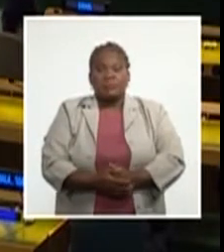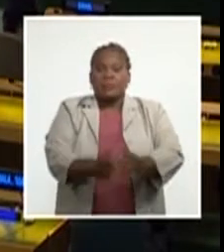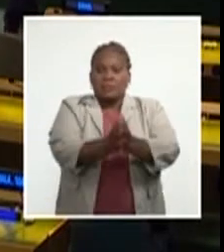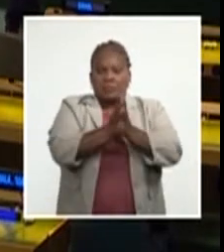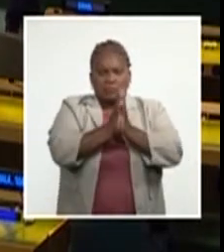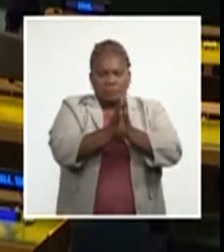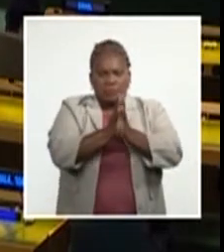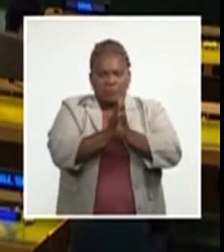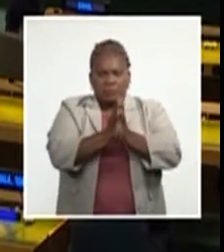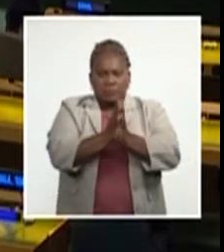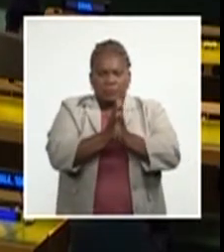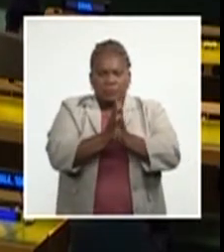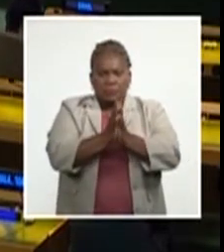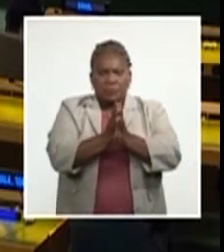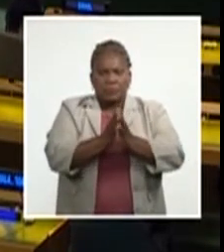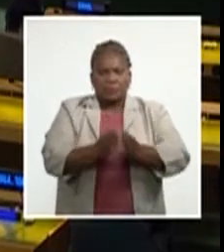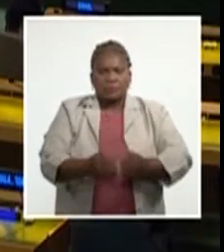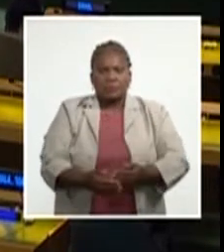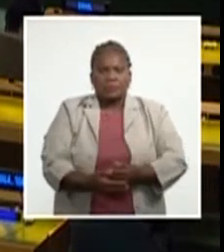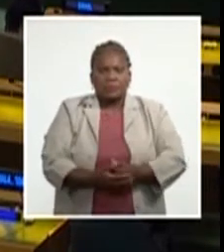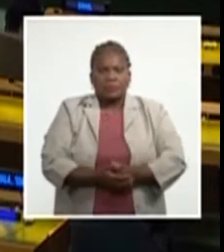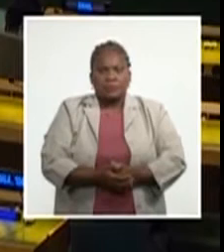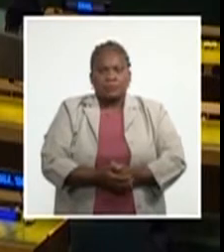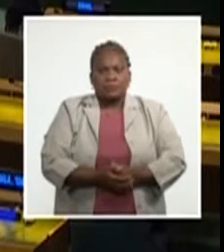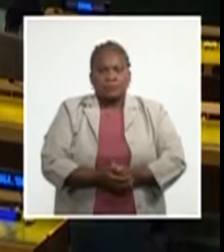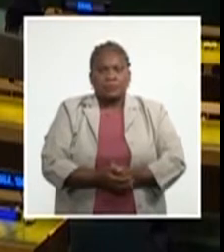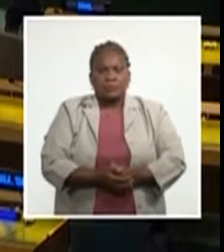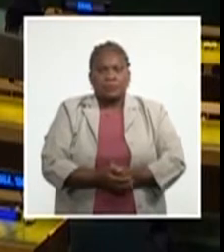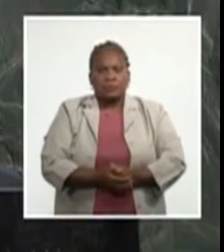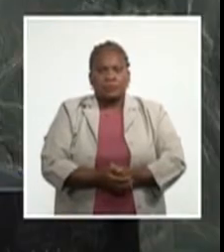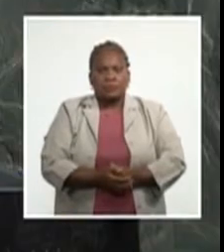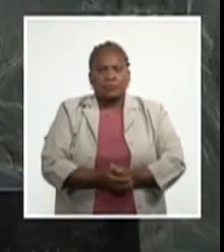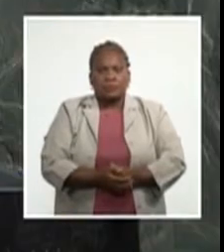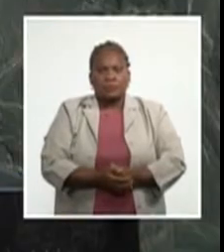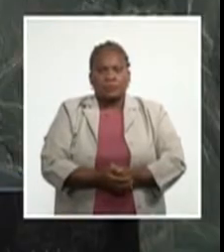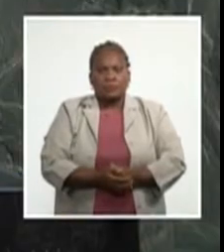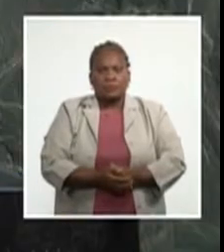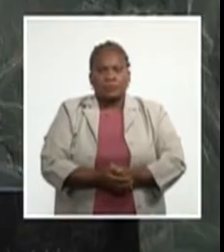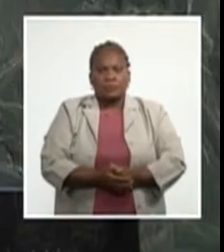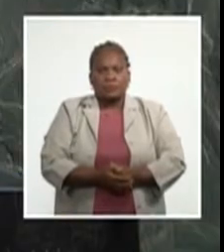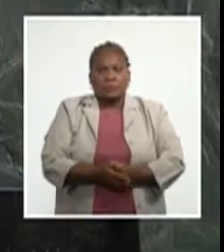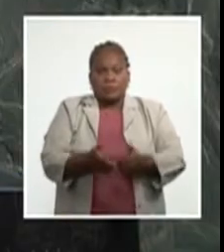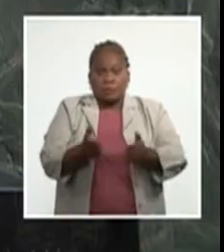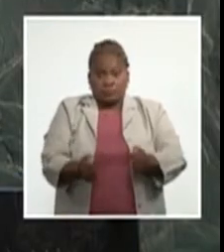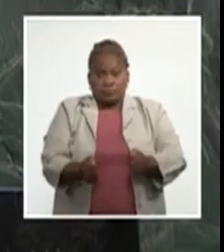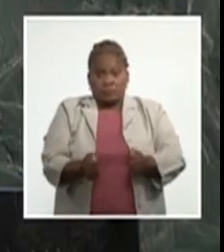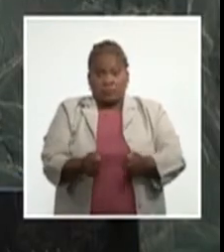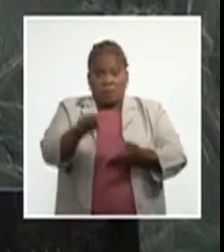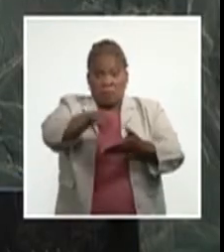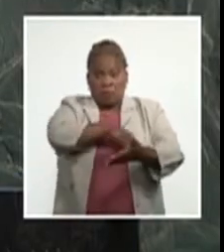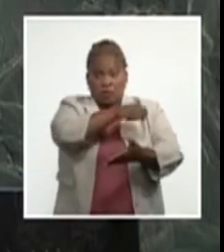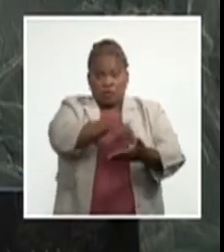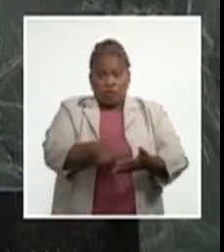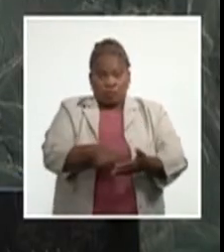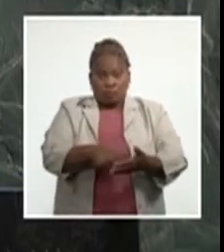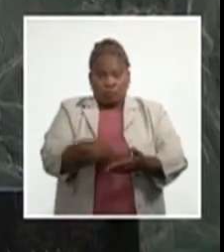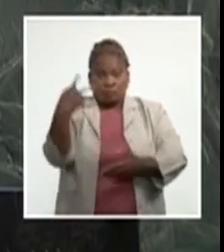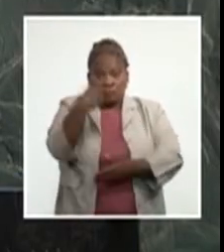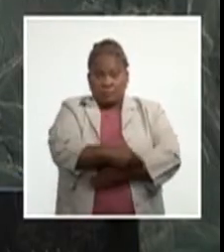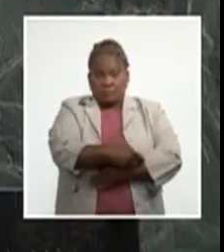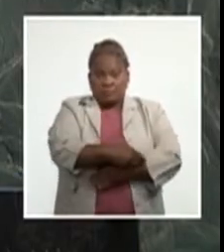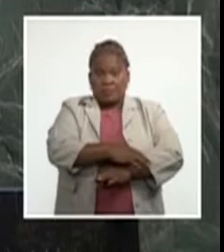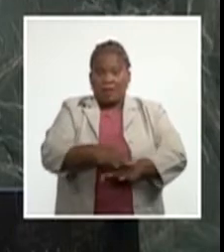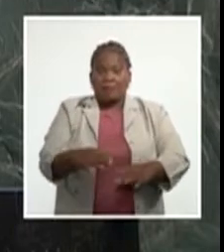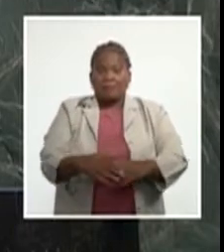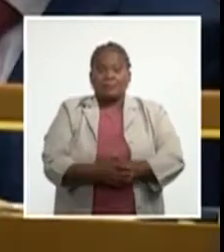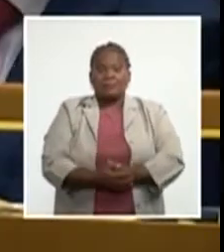política arbitraria y genocida. Sin embargo, no se ha aplicado de manera efectiva esa resolución y aún el bloqueo económico,